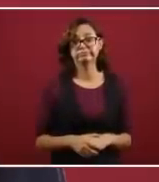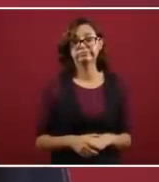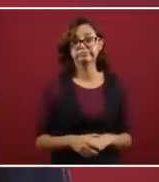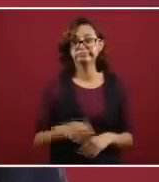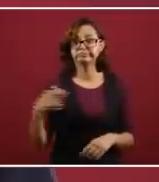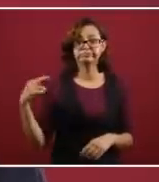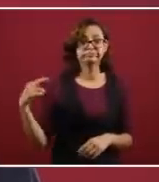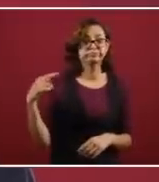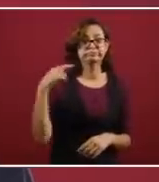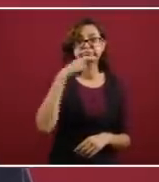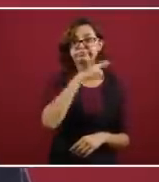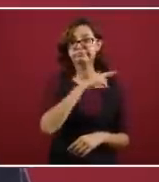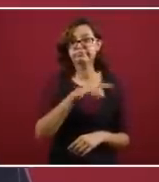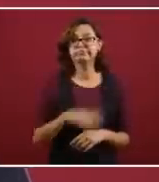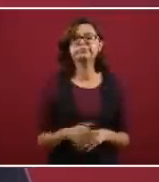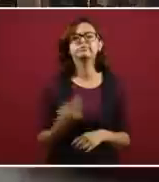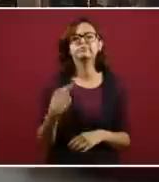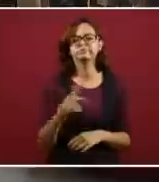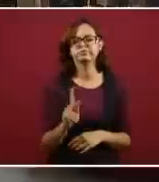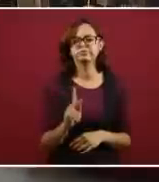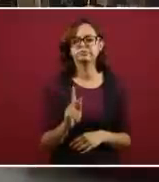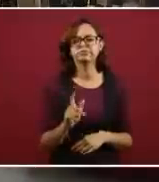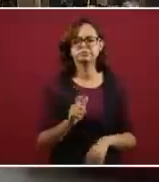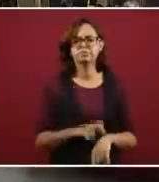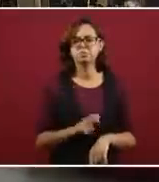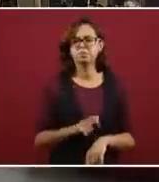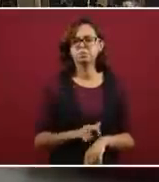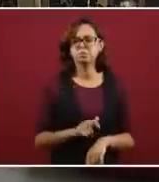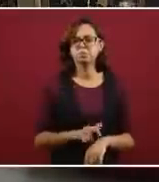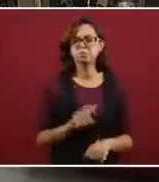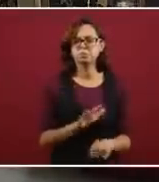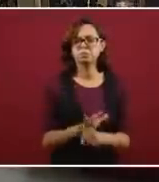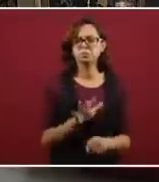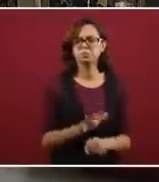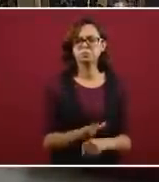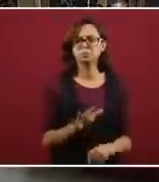muy rápido, pero nos va a dar tiempo porque